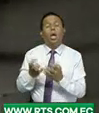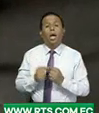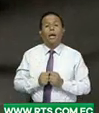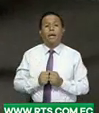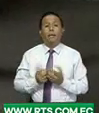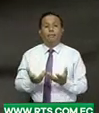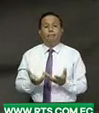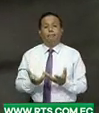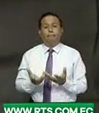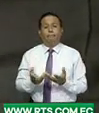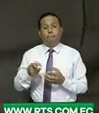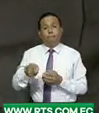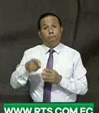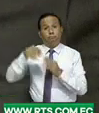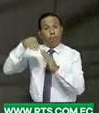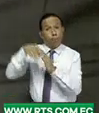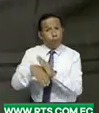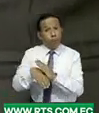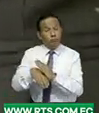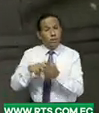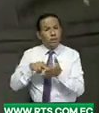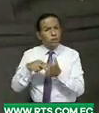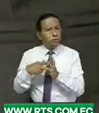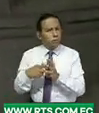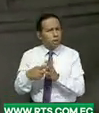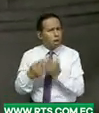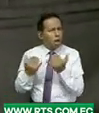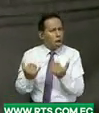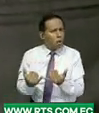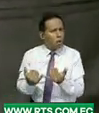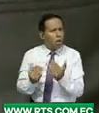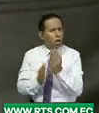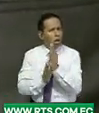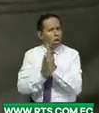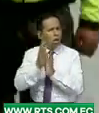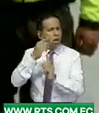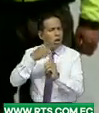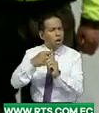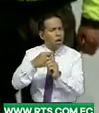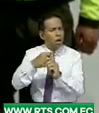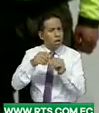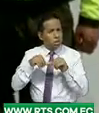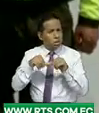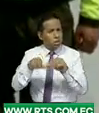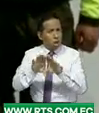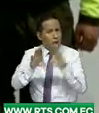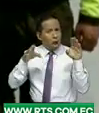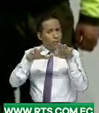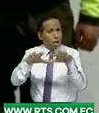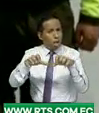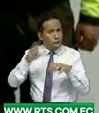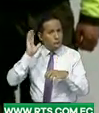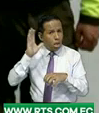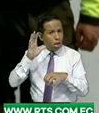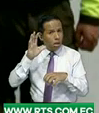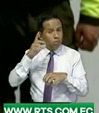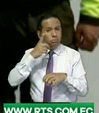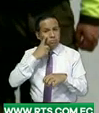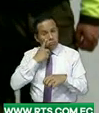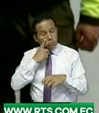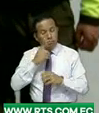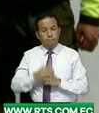caída del pastor surge la gran interrogante: ¿la iglesia seguirá ofreciendo cultos? En Quito informó Iván Casamen.